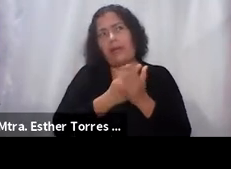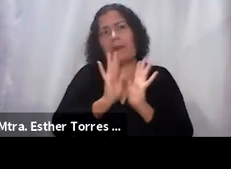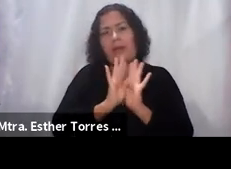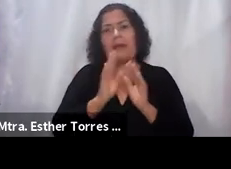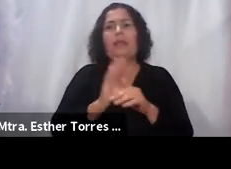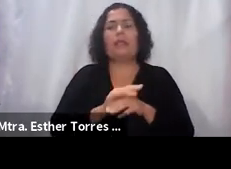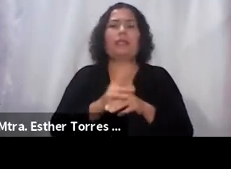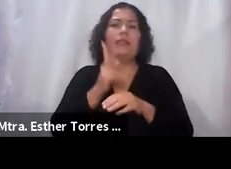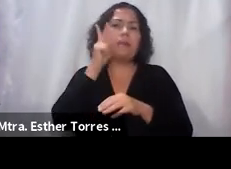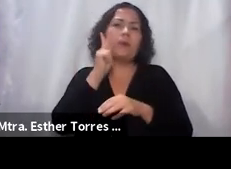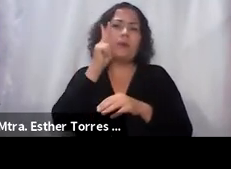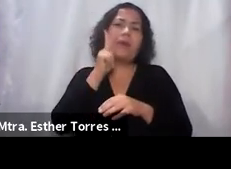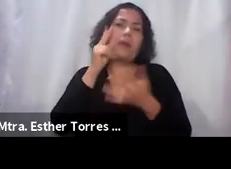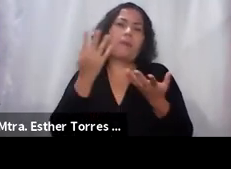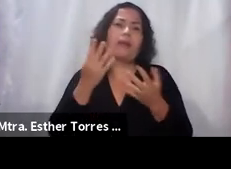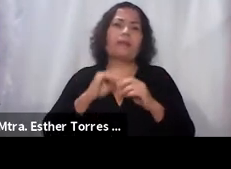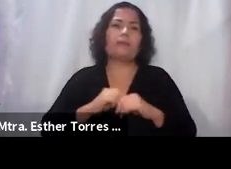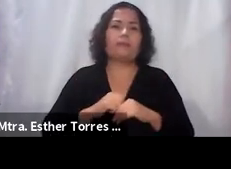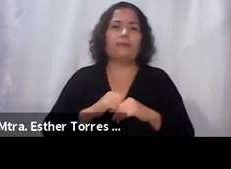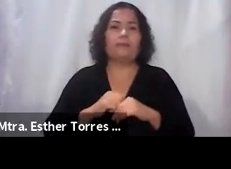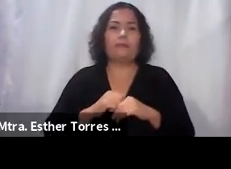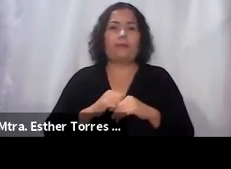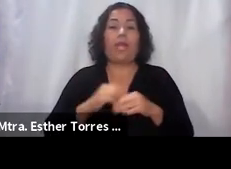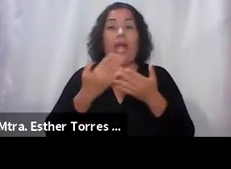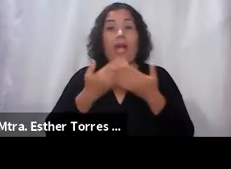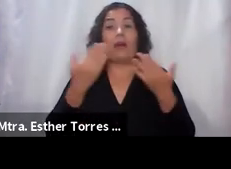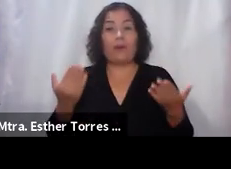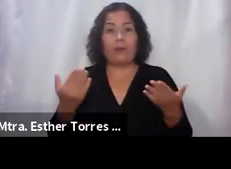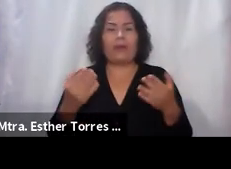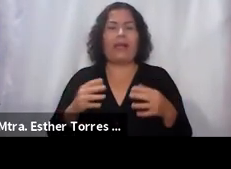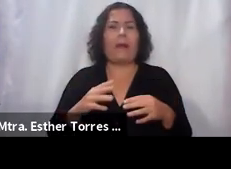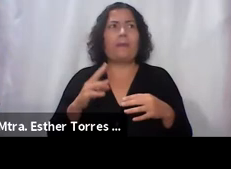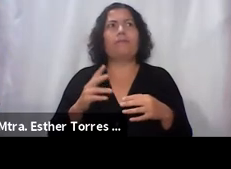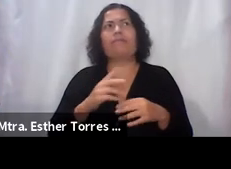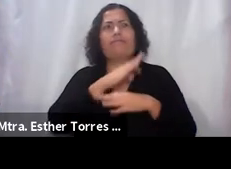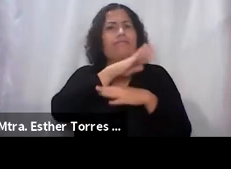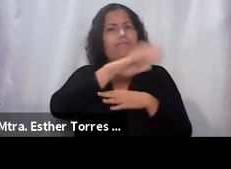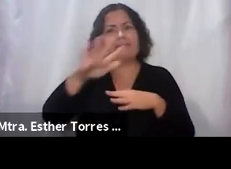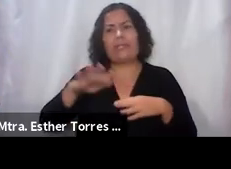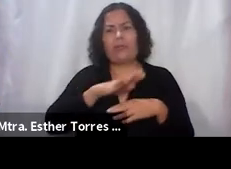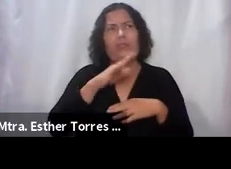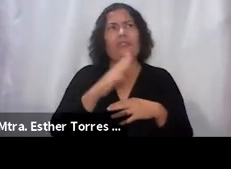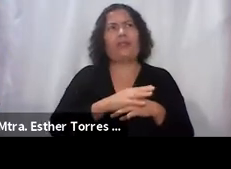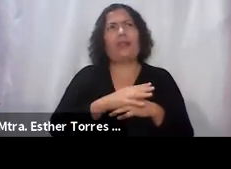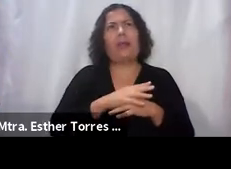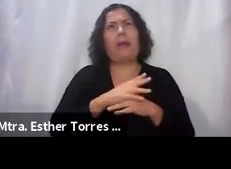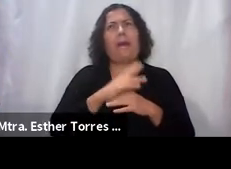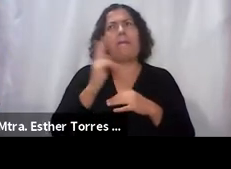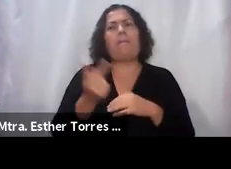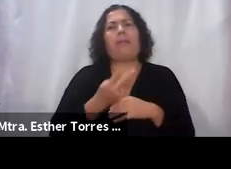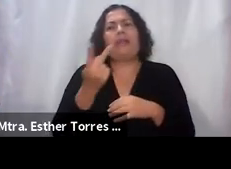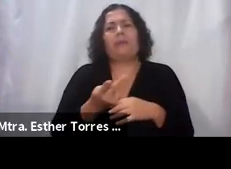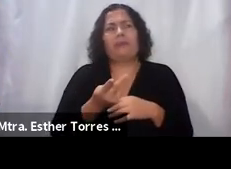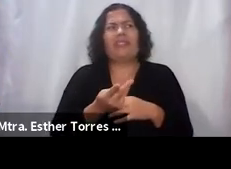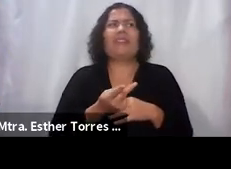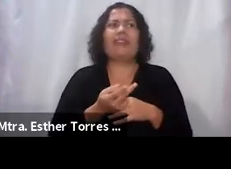eh, empezó como algo emergente, ahora es la pregunta de que si estas vías ciclistas se